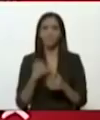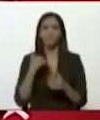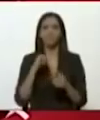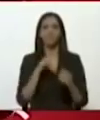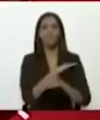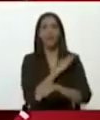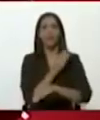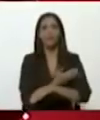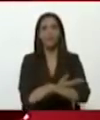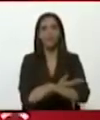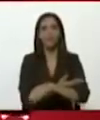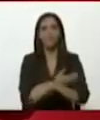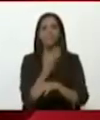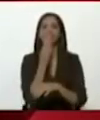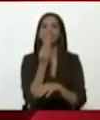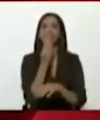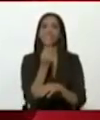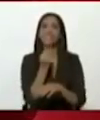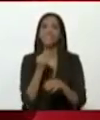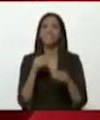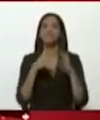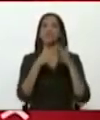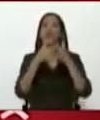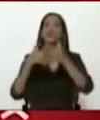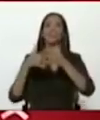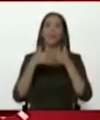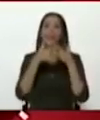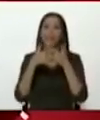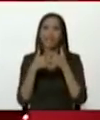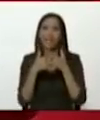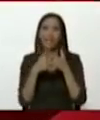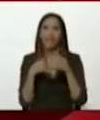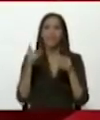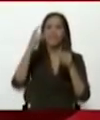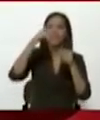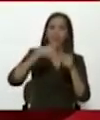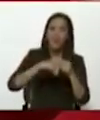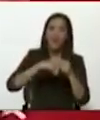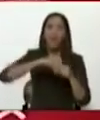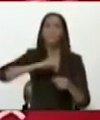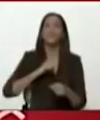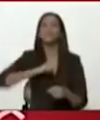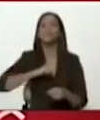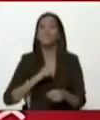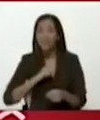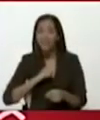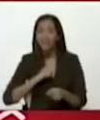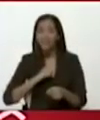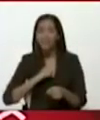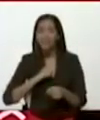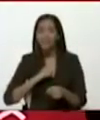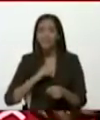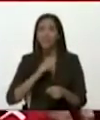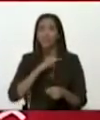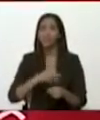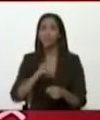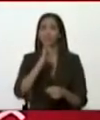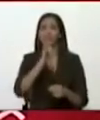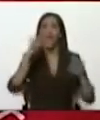fuerza israelí norteamericana vinculada a policías. Nosotros hemos denunciado